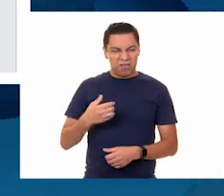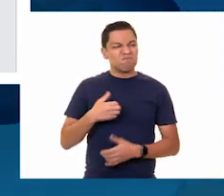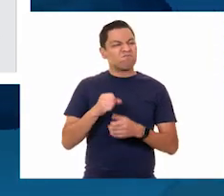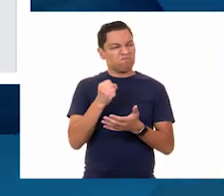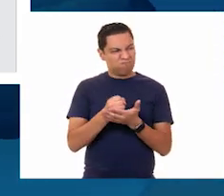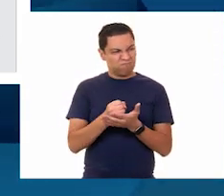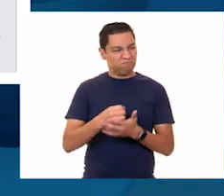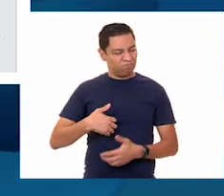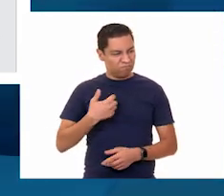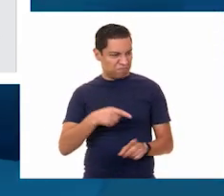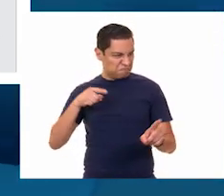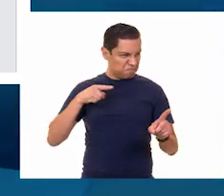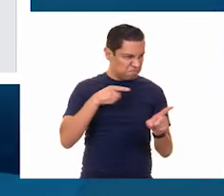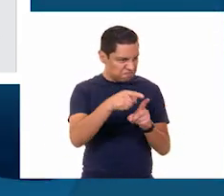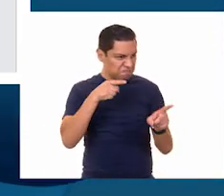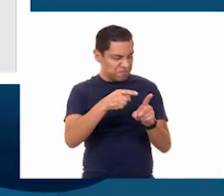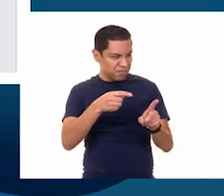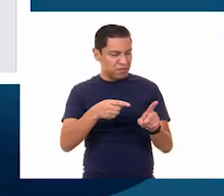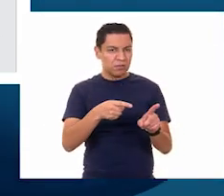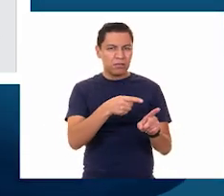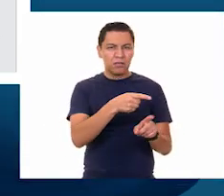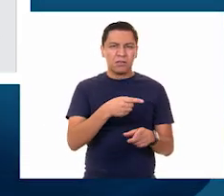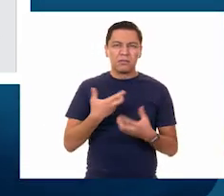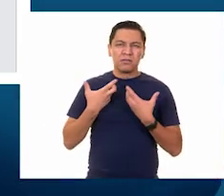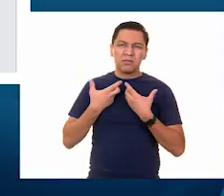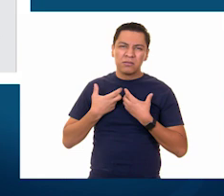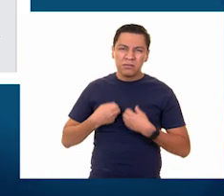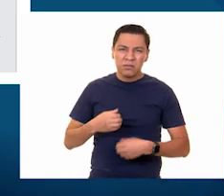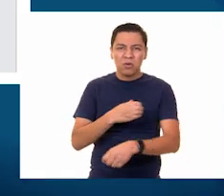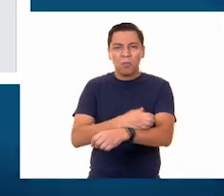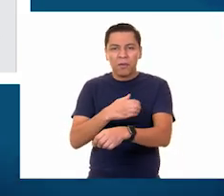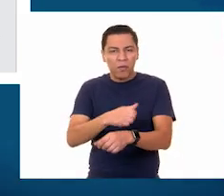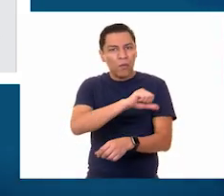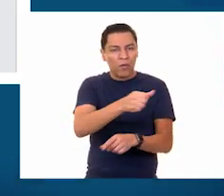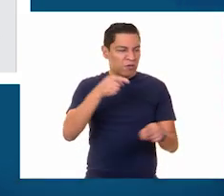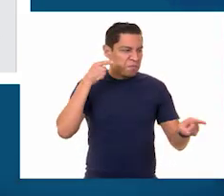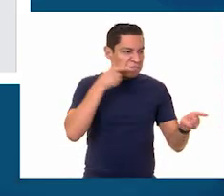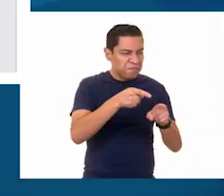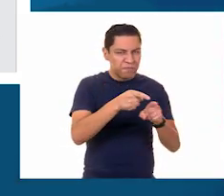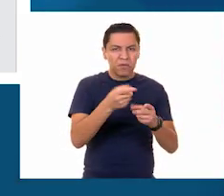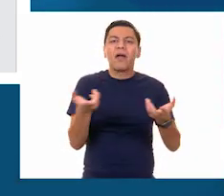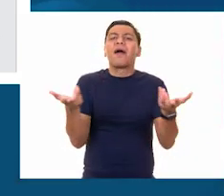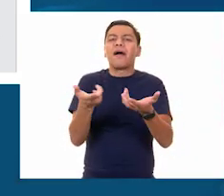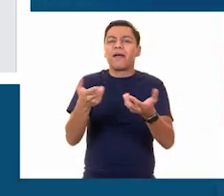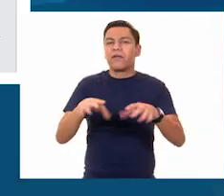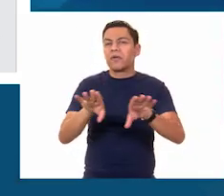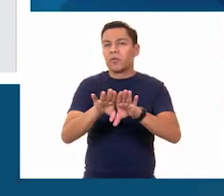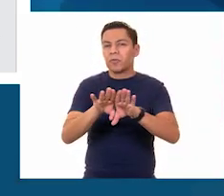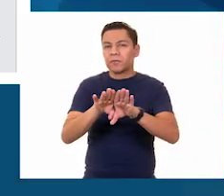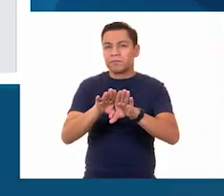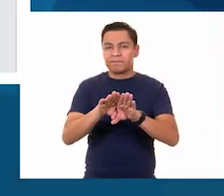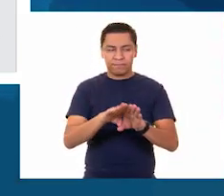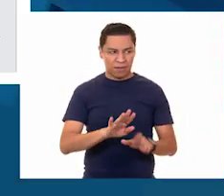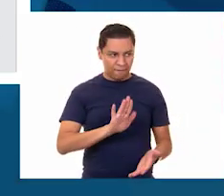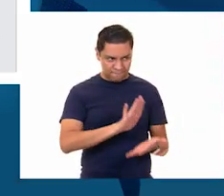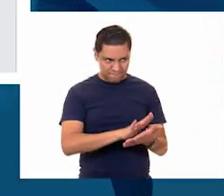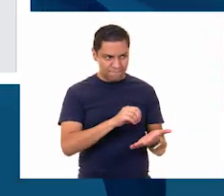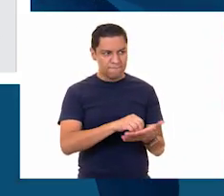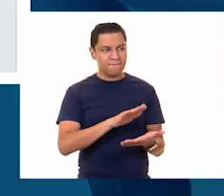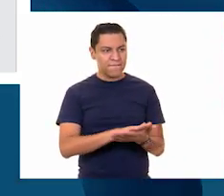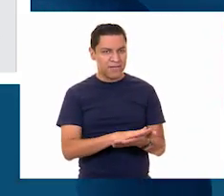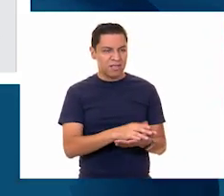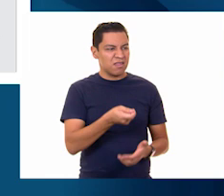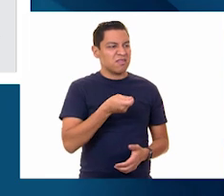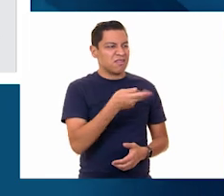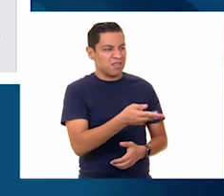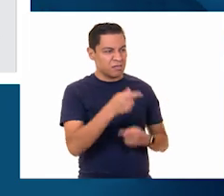daño, hiere o incomoda a uno o más compañeros mediante algunas de las siguientes acciones. Aquí vienen amenazas,